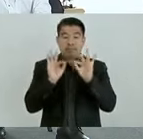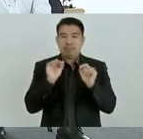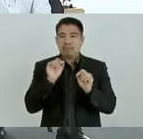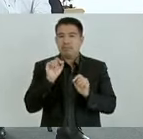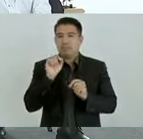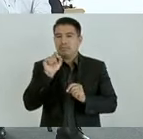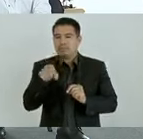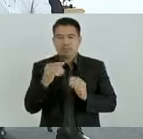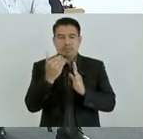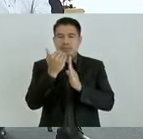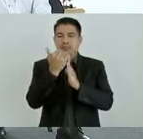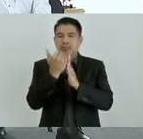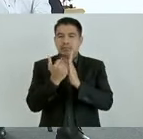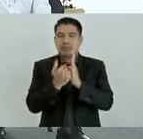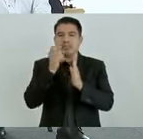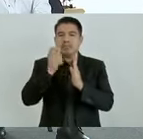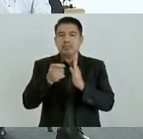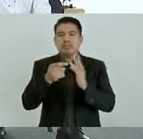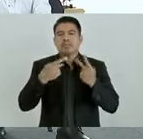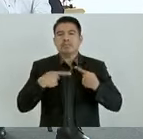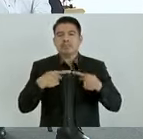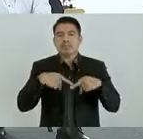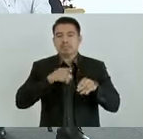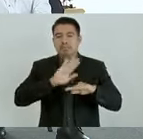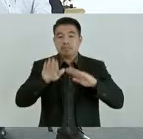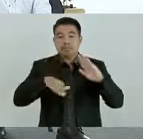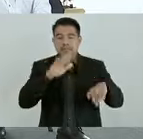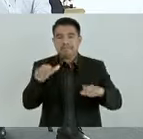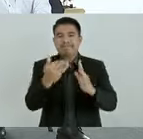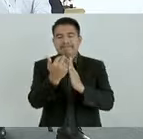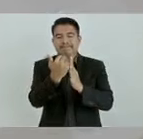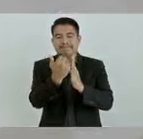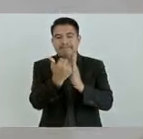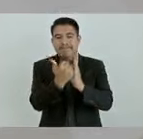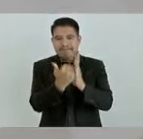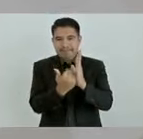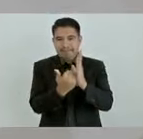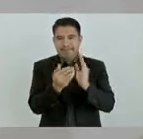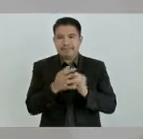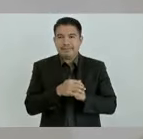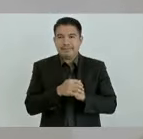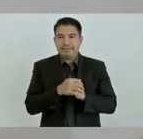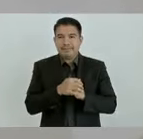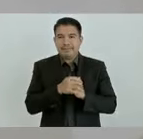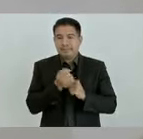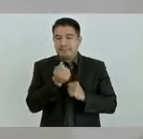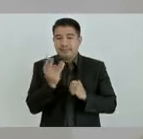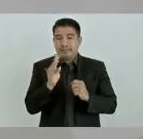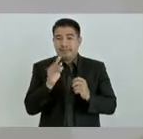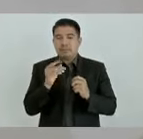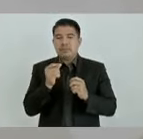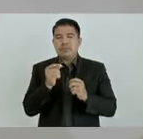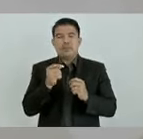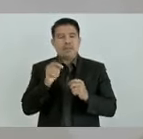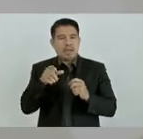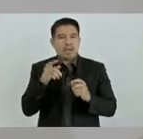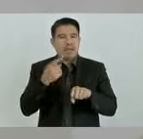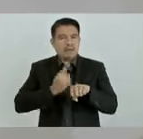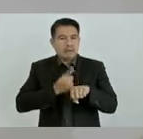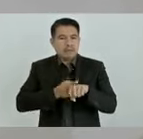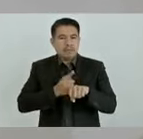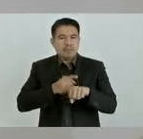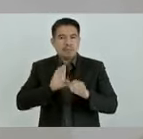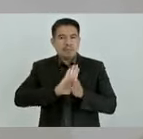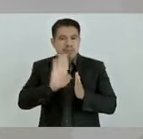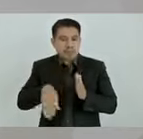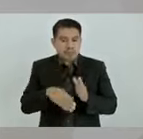el número de fallecidos. Ya prácticamente no están perdiendo la vida los chiapanecos